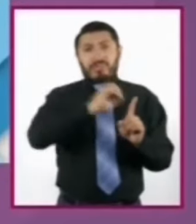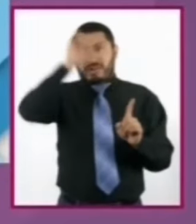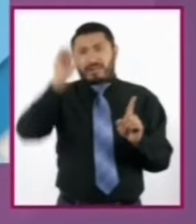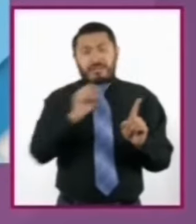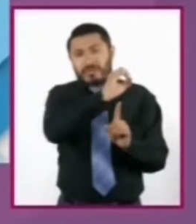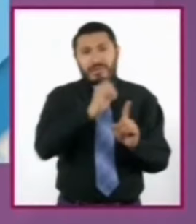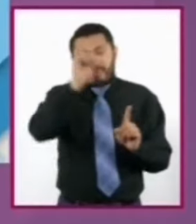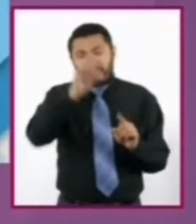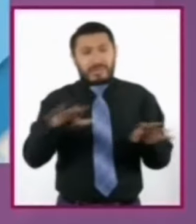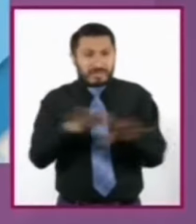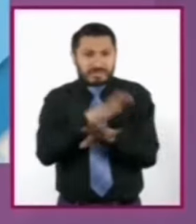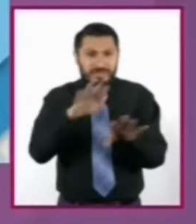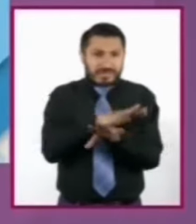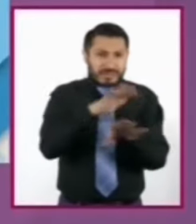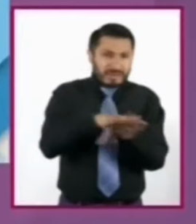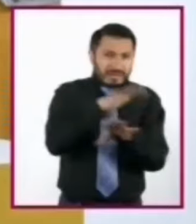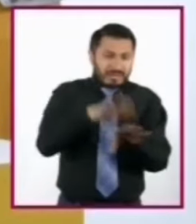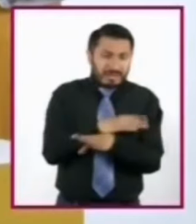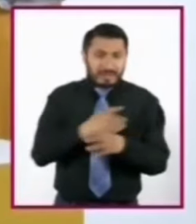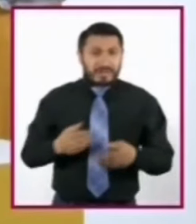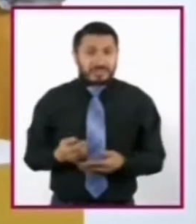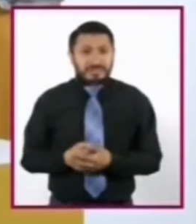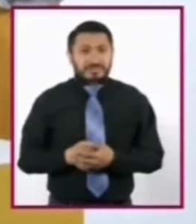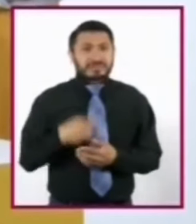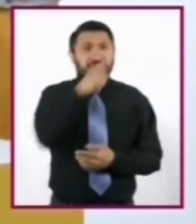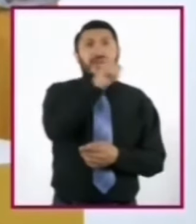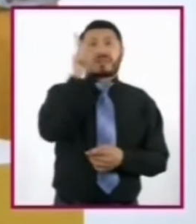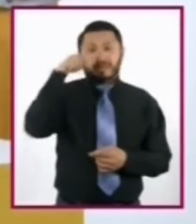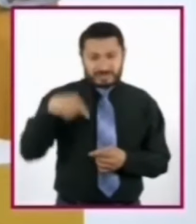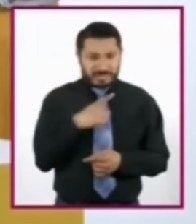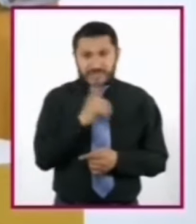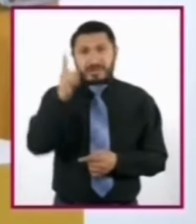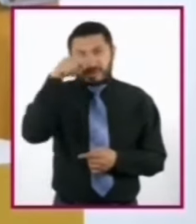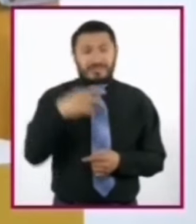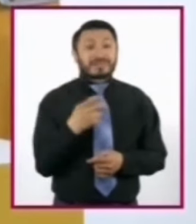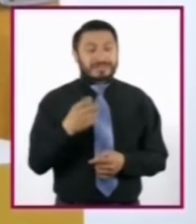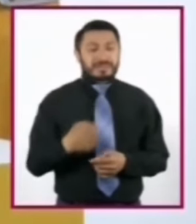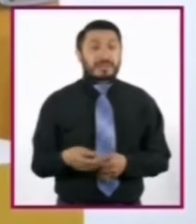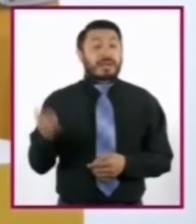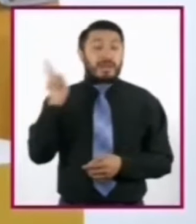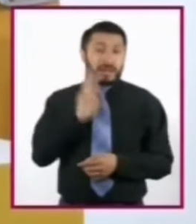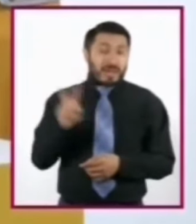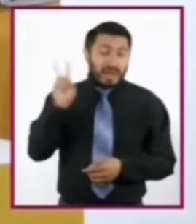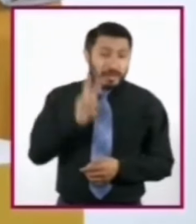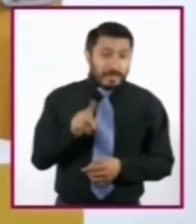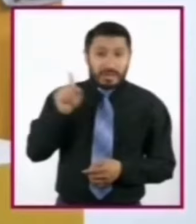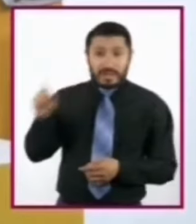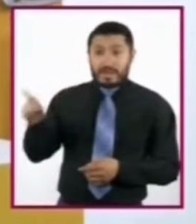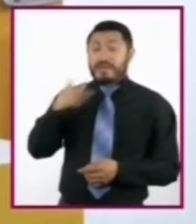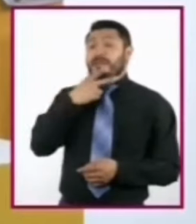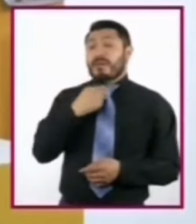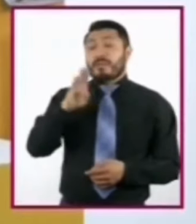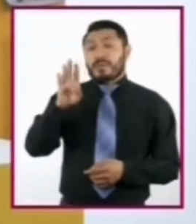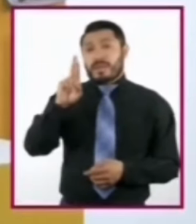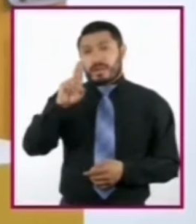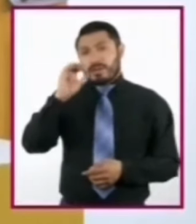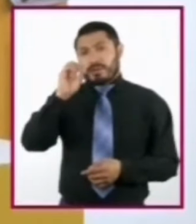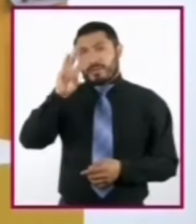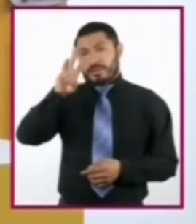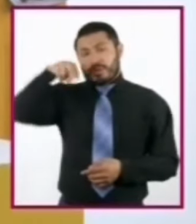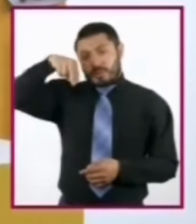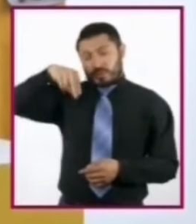cambiaban continuamente de dirección. Déjeme ver si entendí. El señor Brown tenía granos de polen en